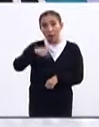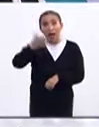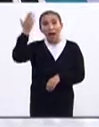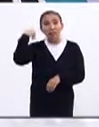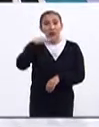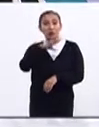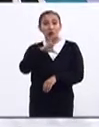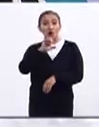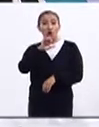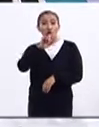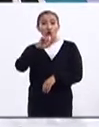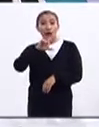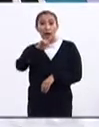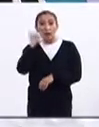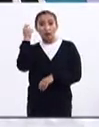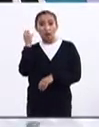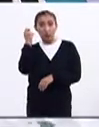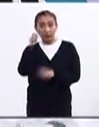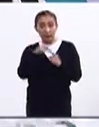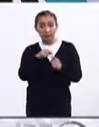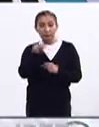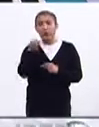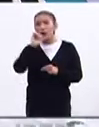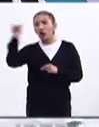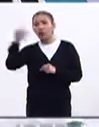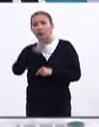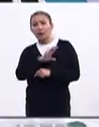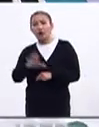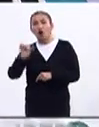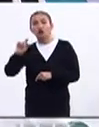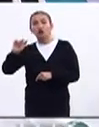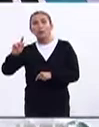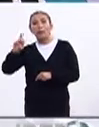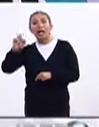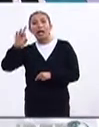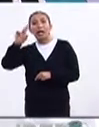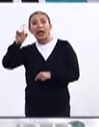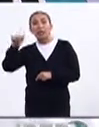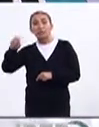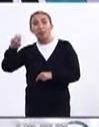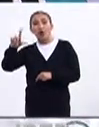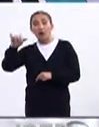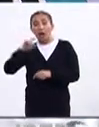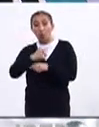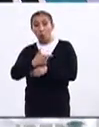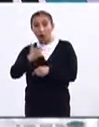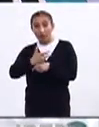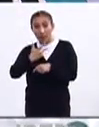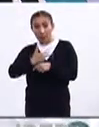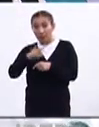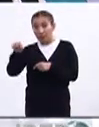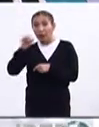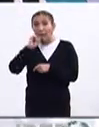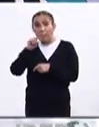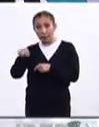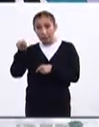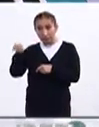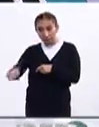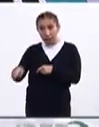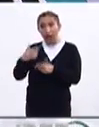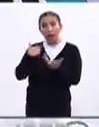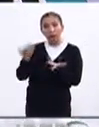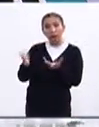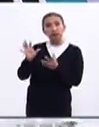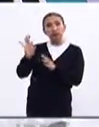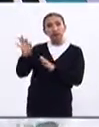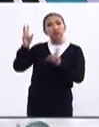Era coronel retirado. Tenemos el caso del general Otto Pérez Molina también en Guatemala, que después fue